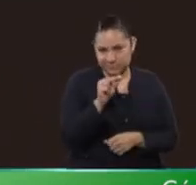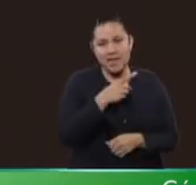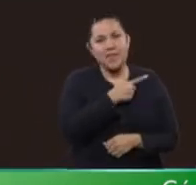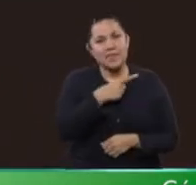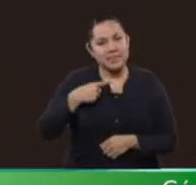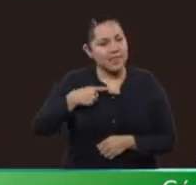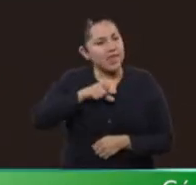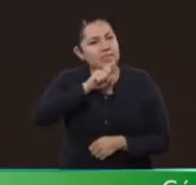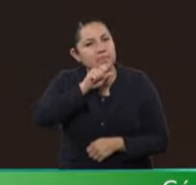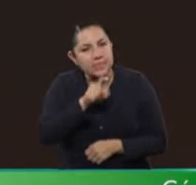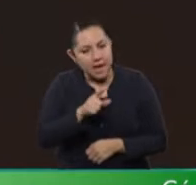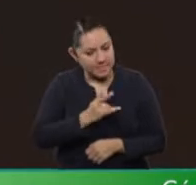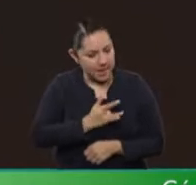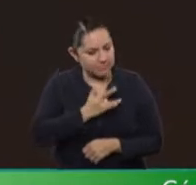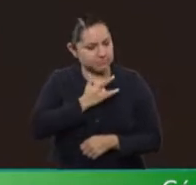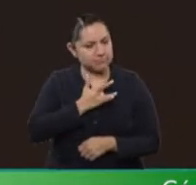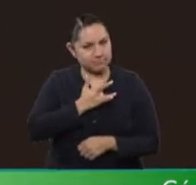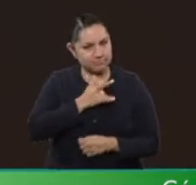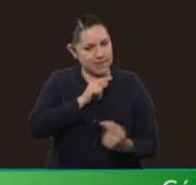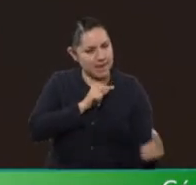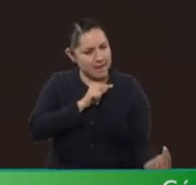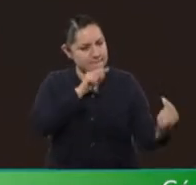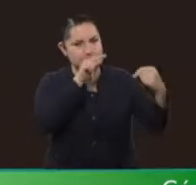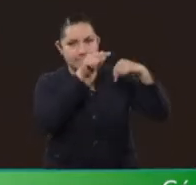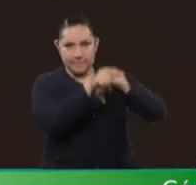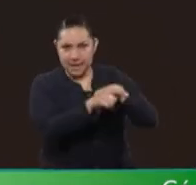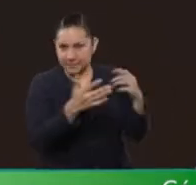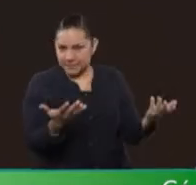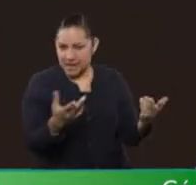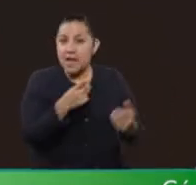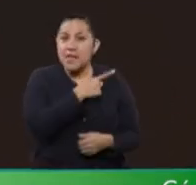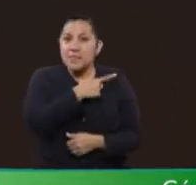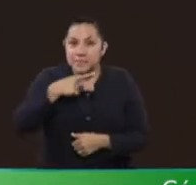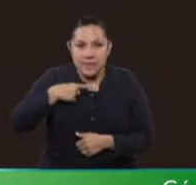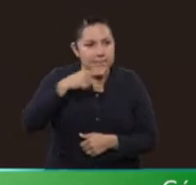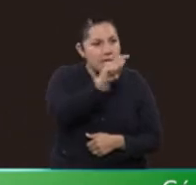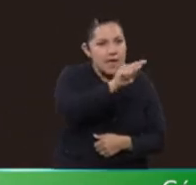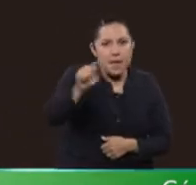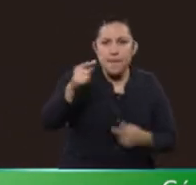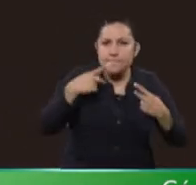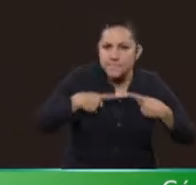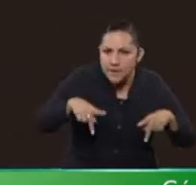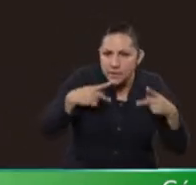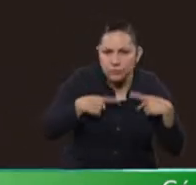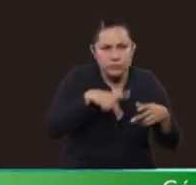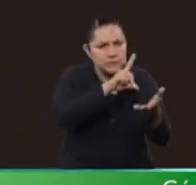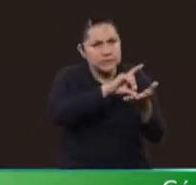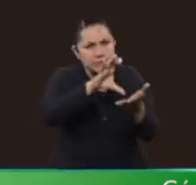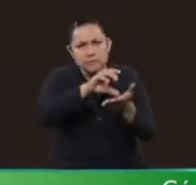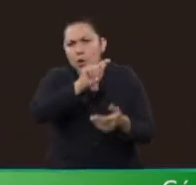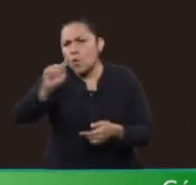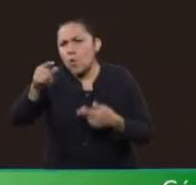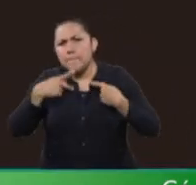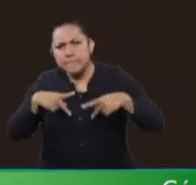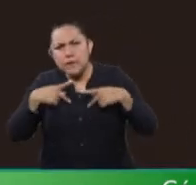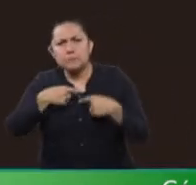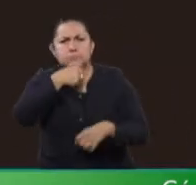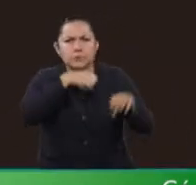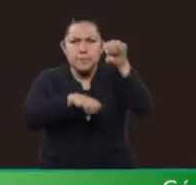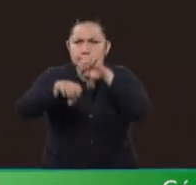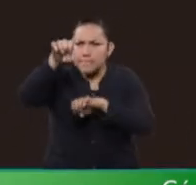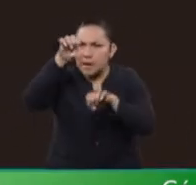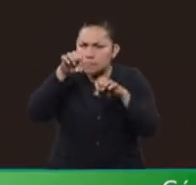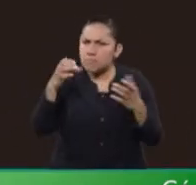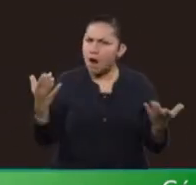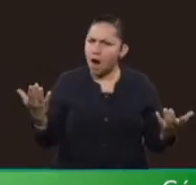necesitan que podamos mirar a nuestros adultos mayores y personas con discapacidad a los ojos y poder decirles estamos cuidando de ustedes estamos